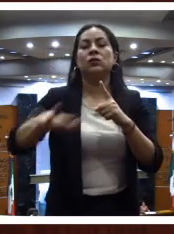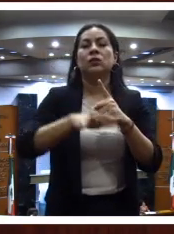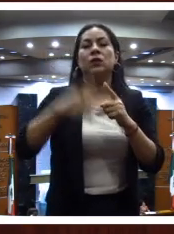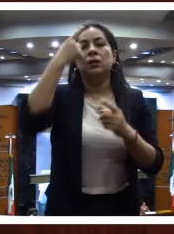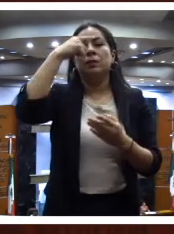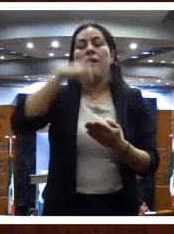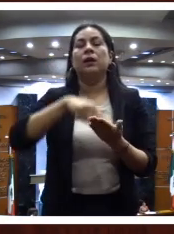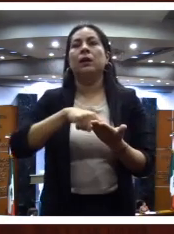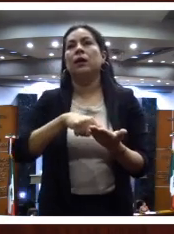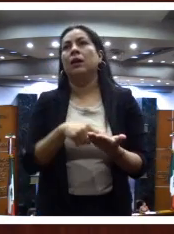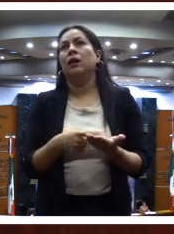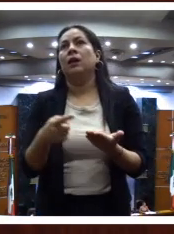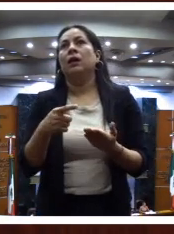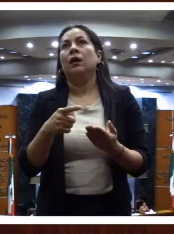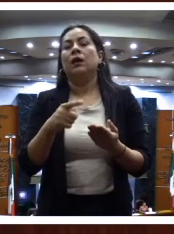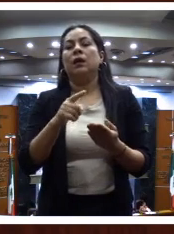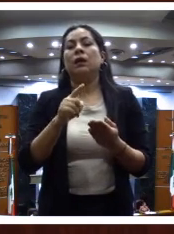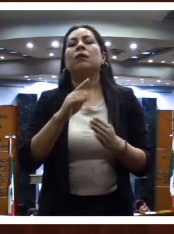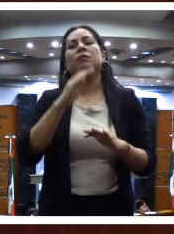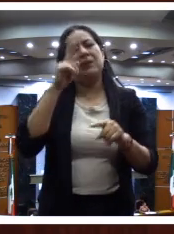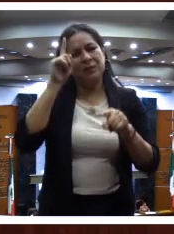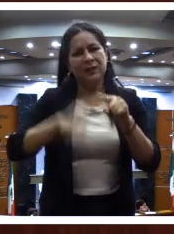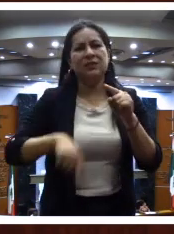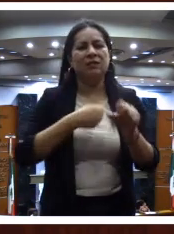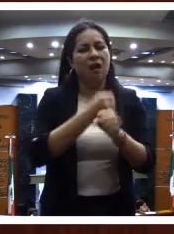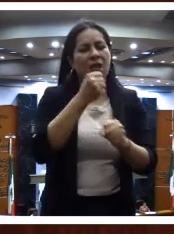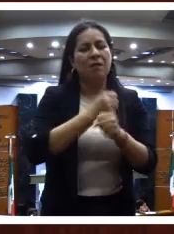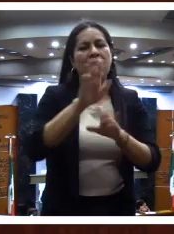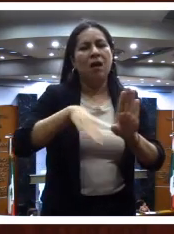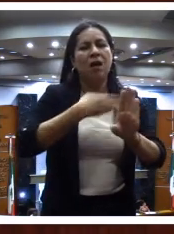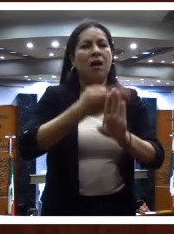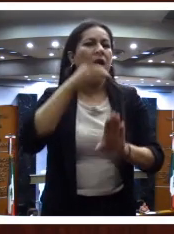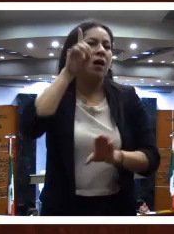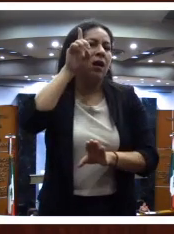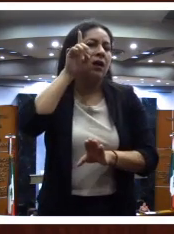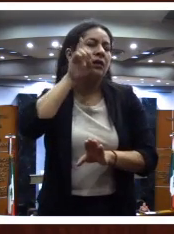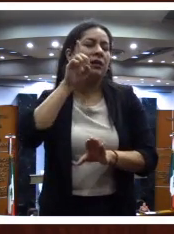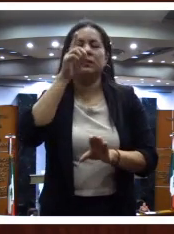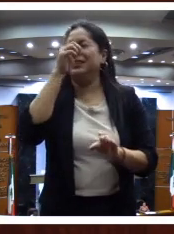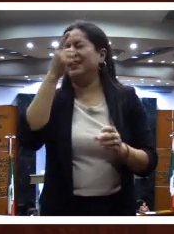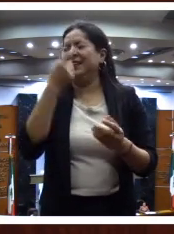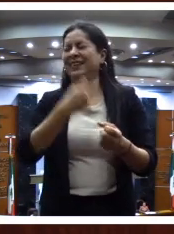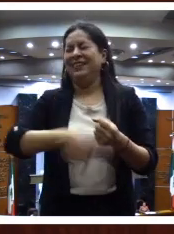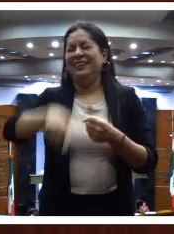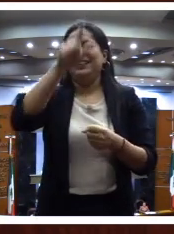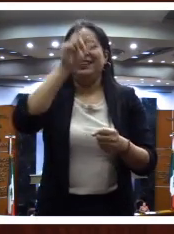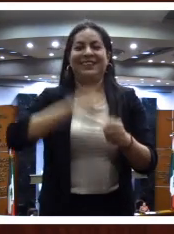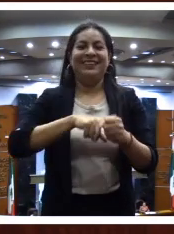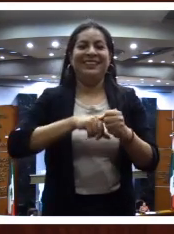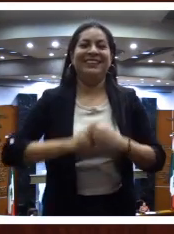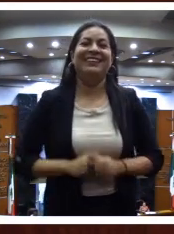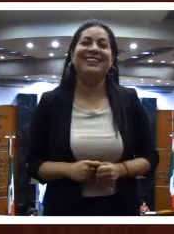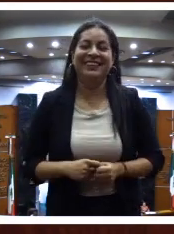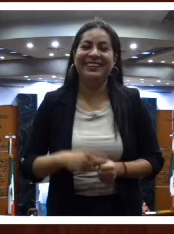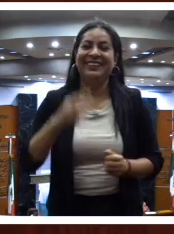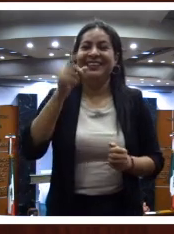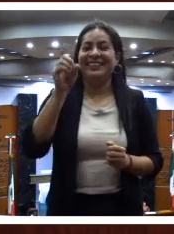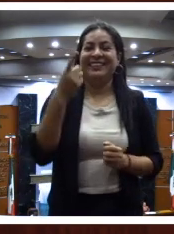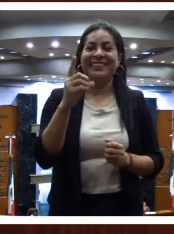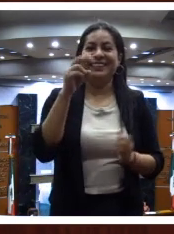para evitar el maltrato hacia los animales es por ello que en diciembre del